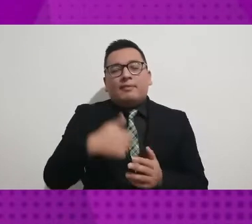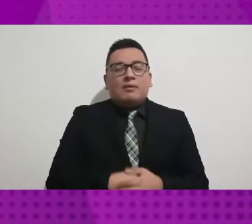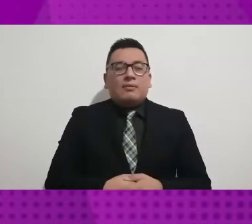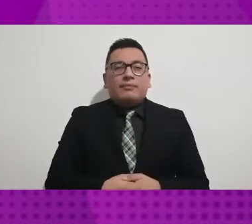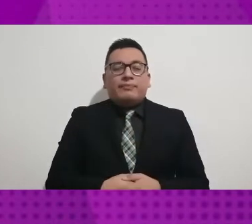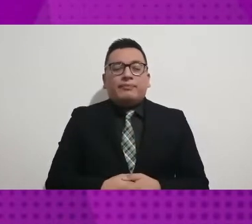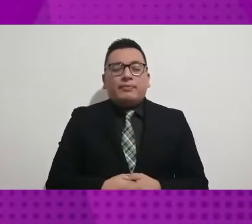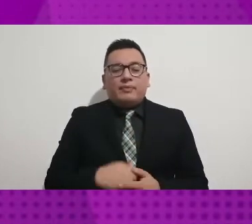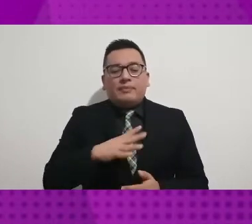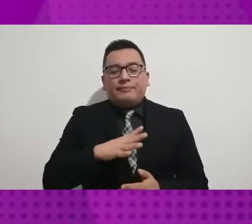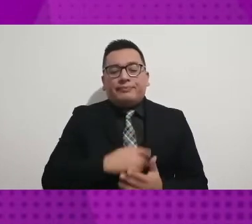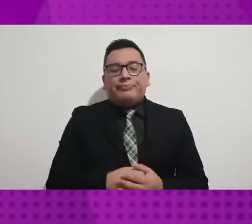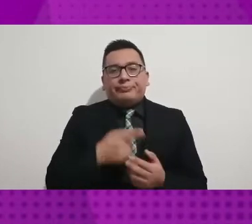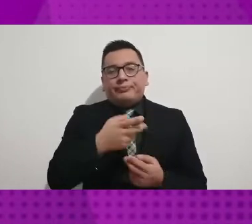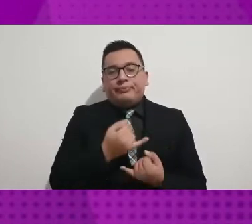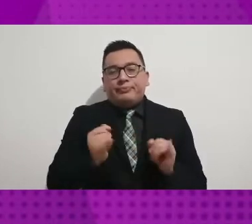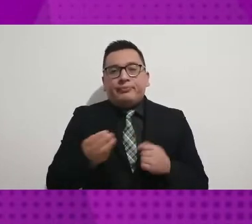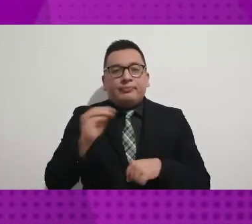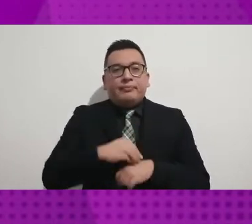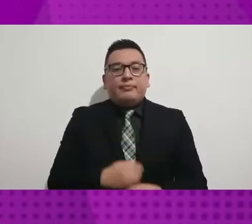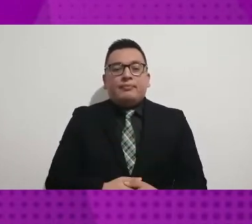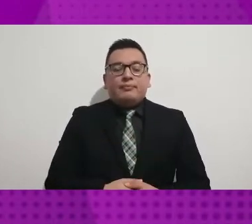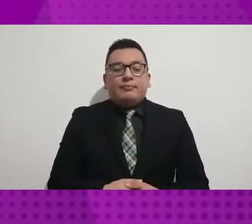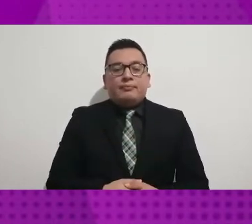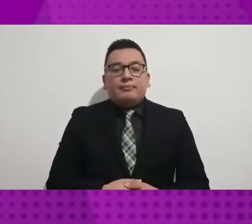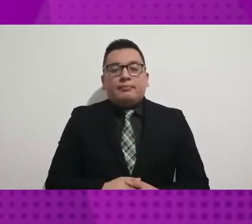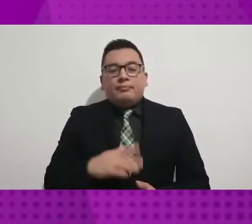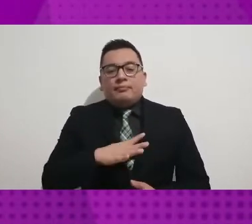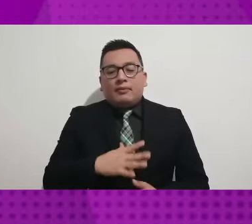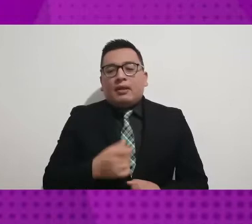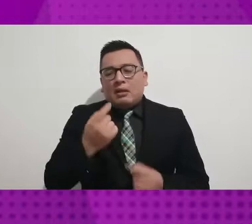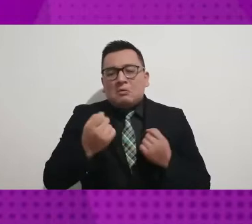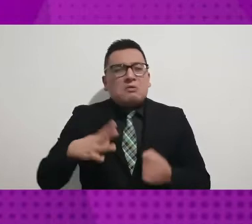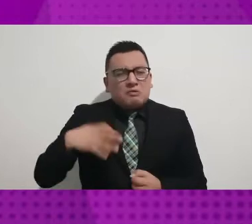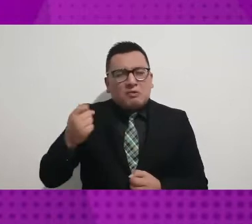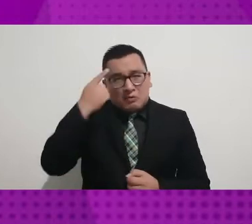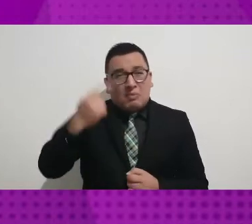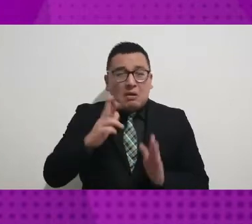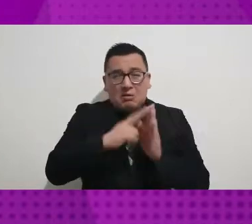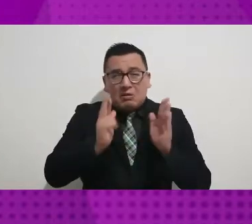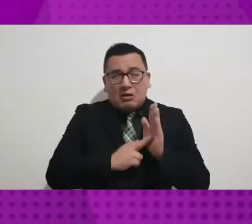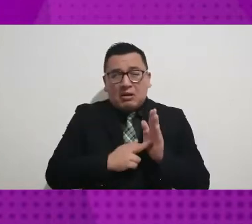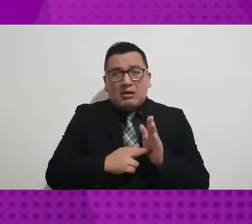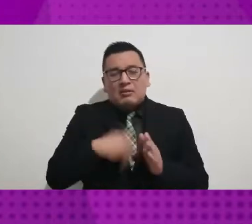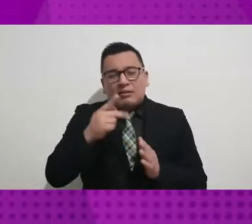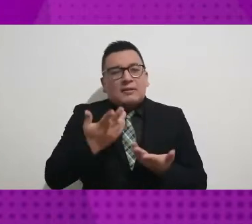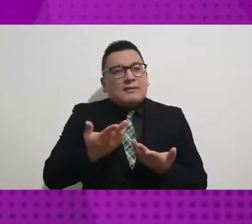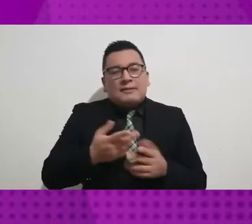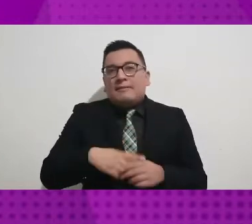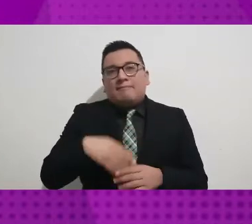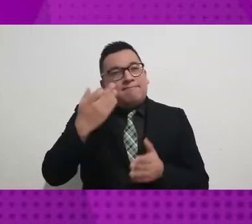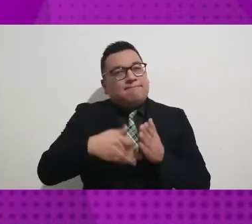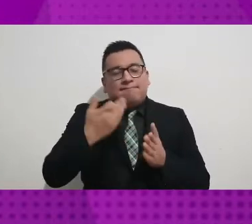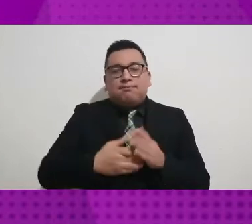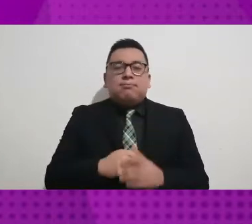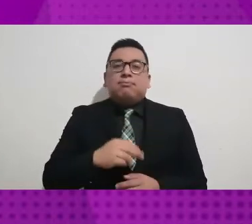para acá, que se encontraron las candidaturas independientes. Hubo algunos esfuerzos de regulación muy incipiente, pero la verdad es que tenía